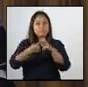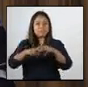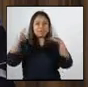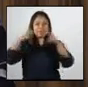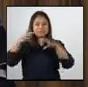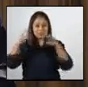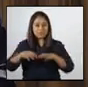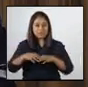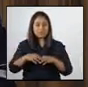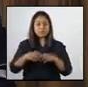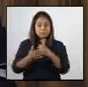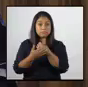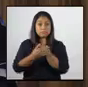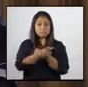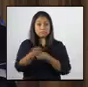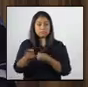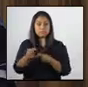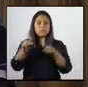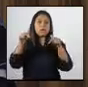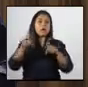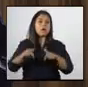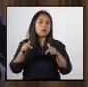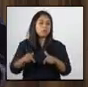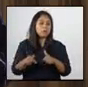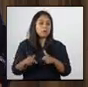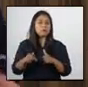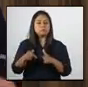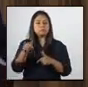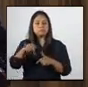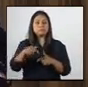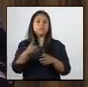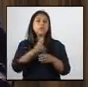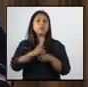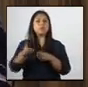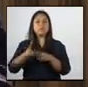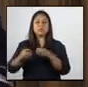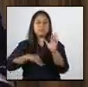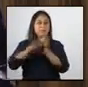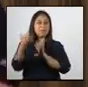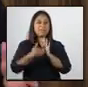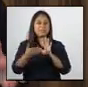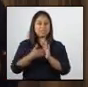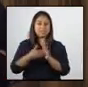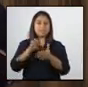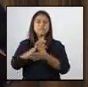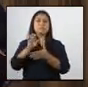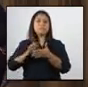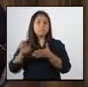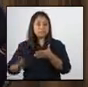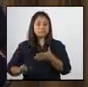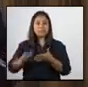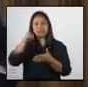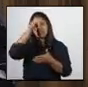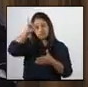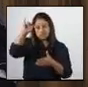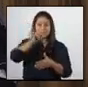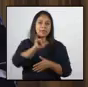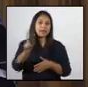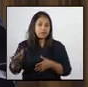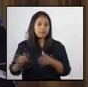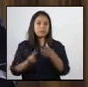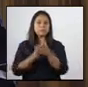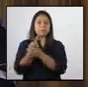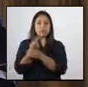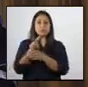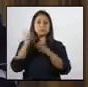al momento me permite indicarles que los departamentos más afectados son pet en jutiapa jalapa santarrosa